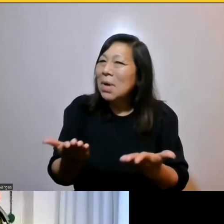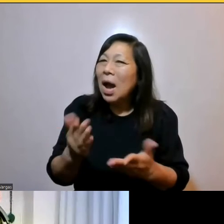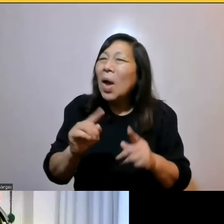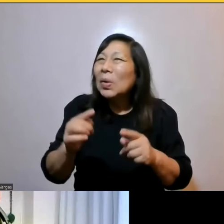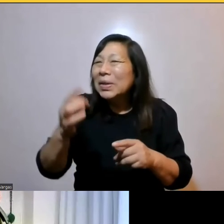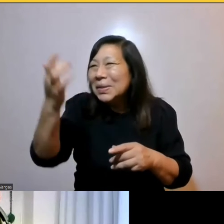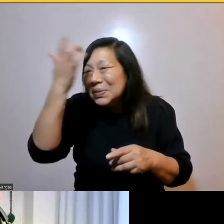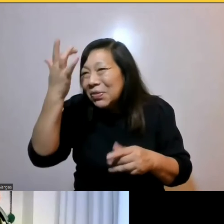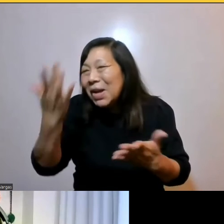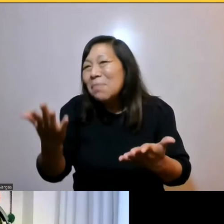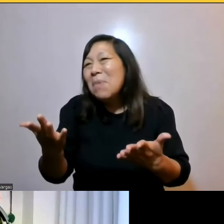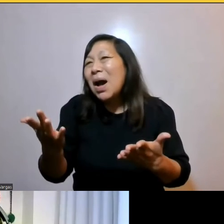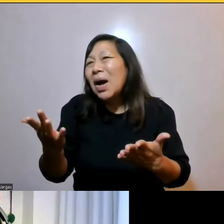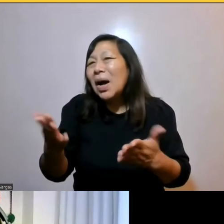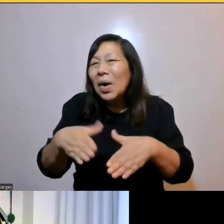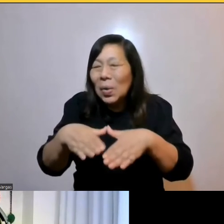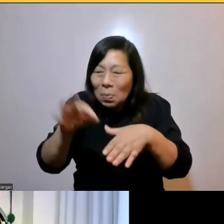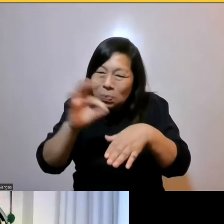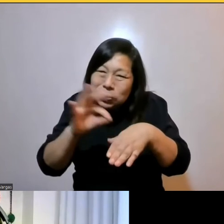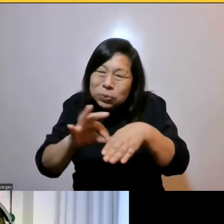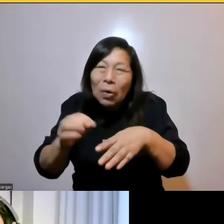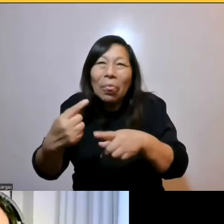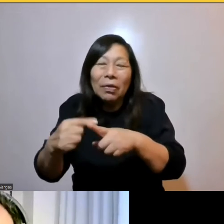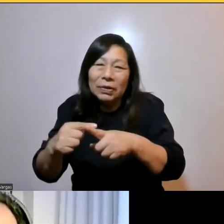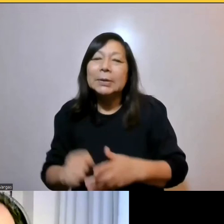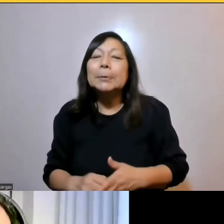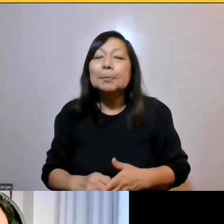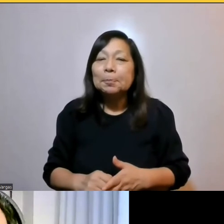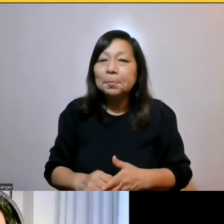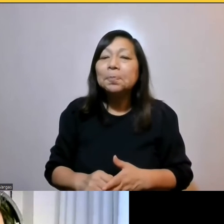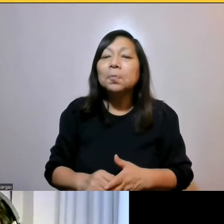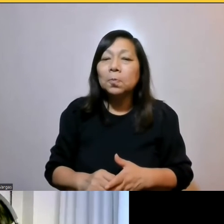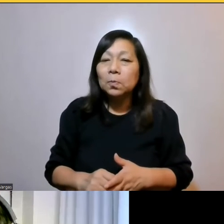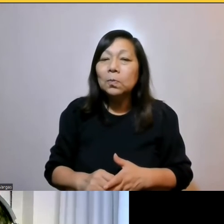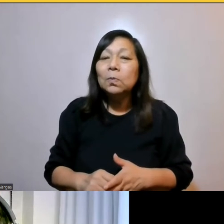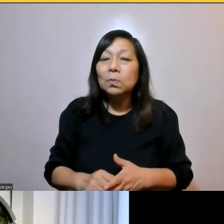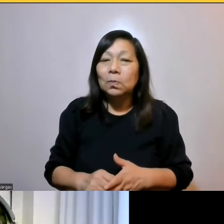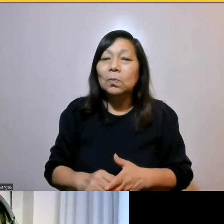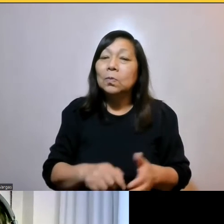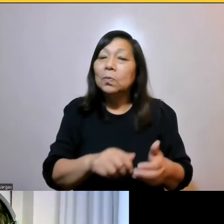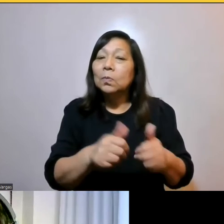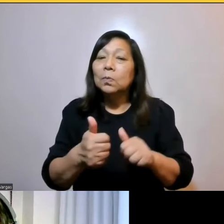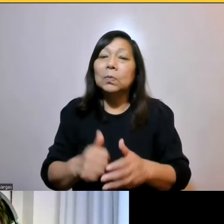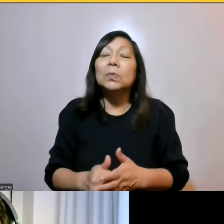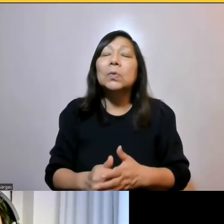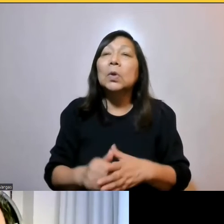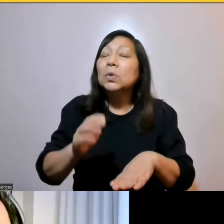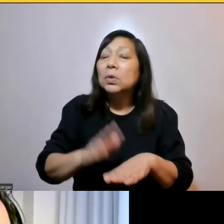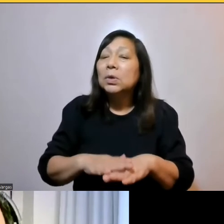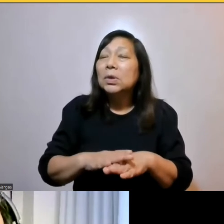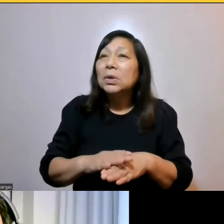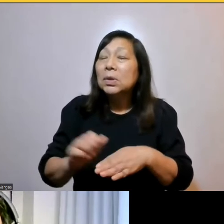infección o algo puntual, ¿no? ujú. Y ahí viene después, con respecto a la